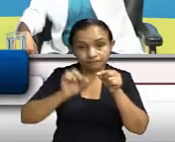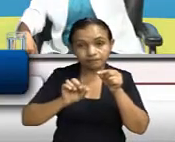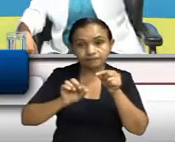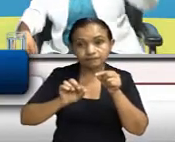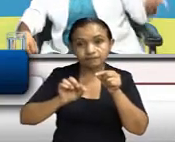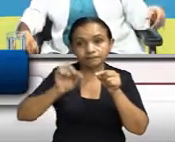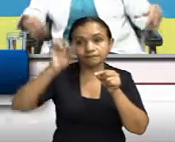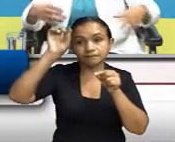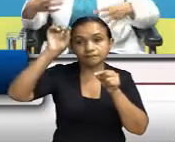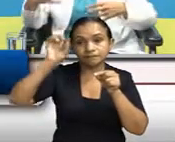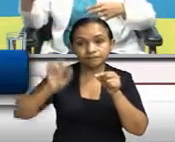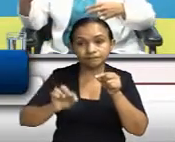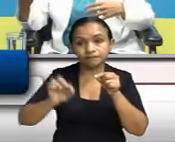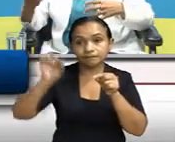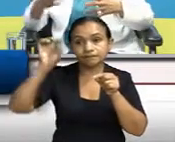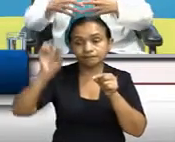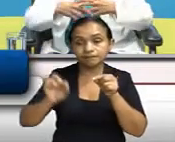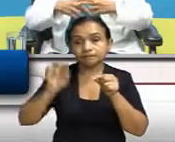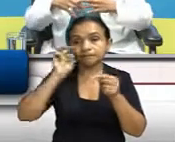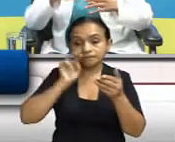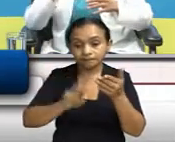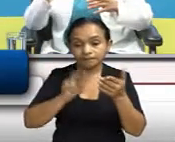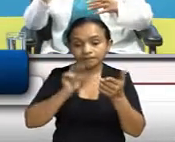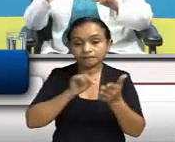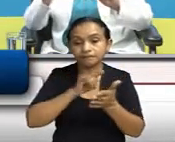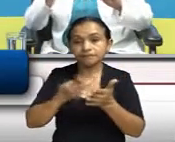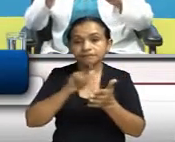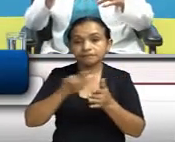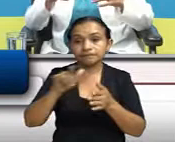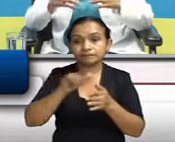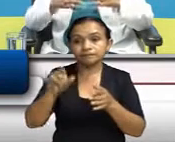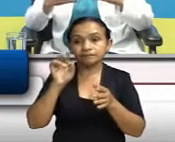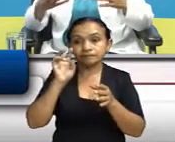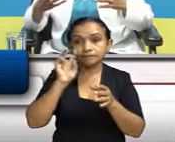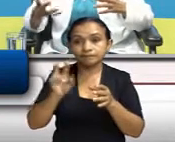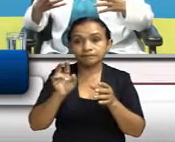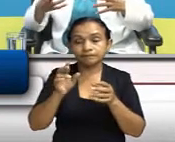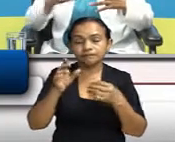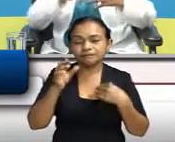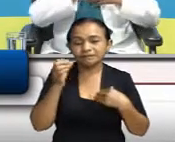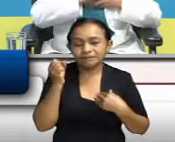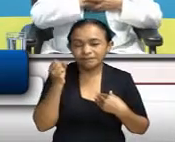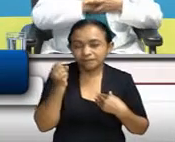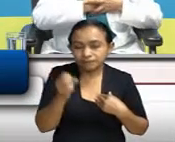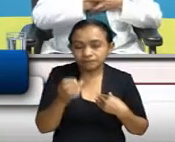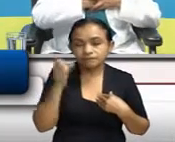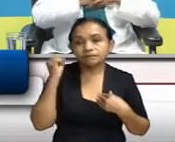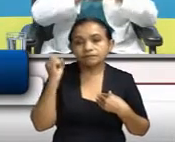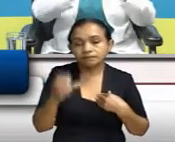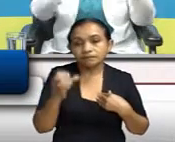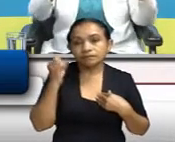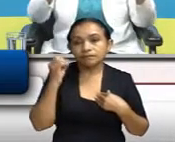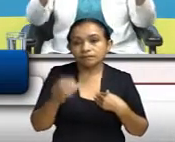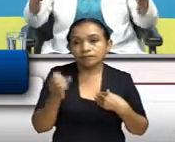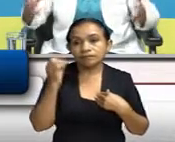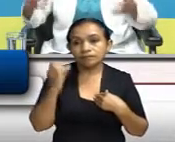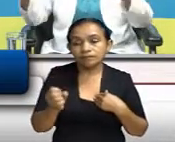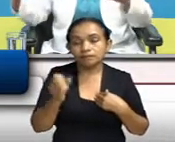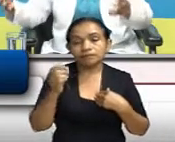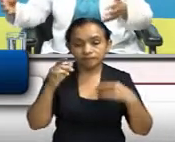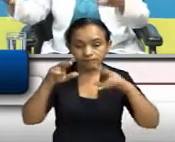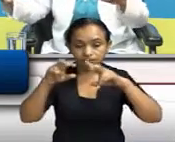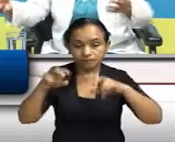la onda T. Entonces, eso es lo que nosotros buscamos. Pero, ojo, si está con dolor agudo, es decir, llega con el dolor, hay que